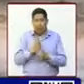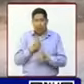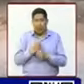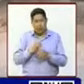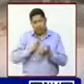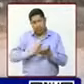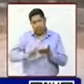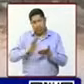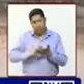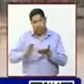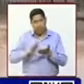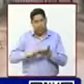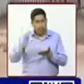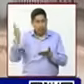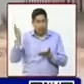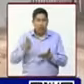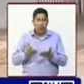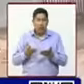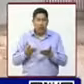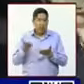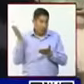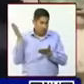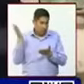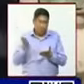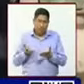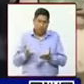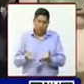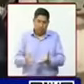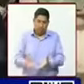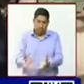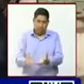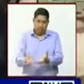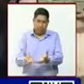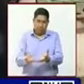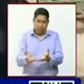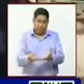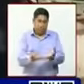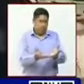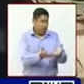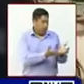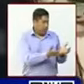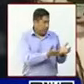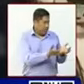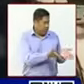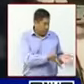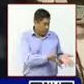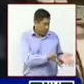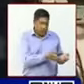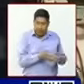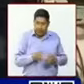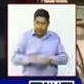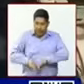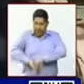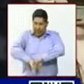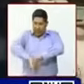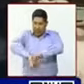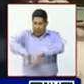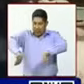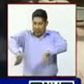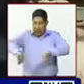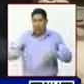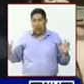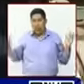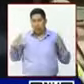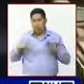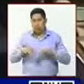intersecretarial, primero con maquinaria, con 2 retroexcavadoras que han abierto canales para que corra